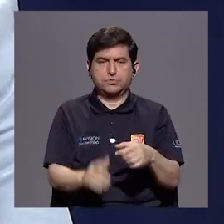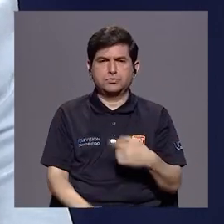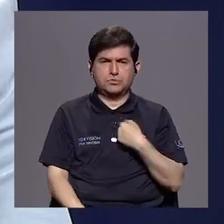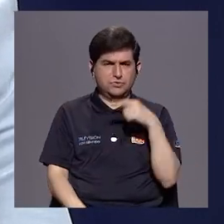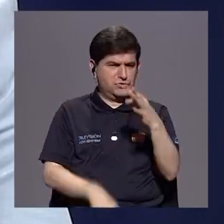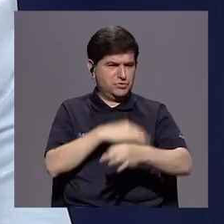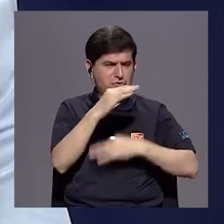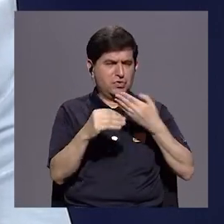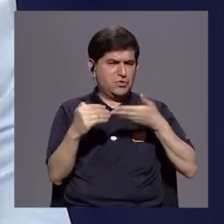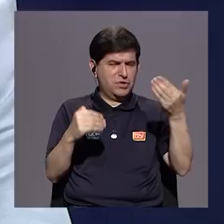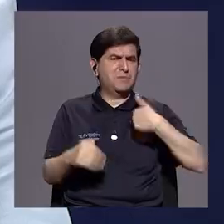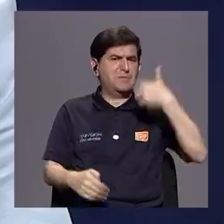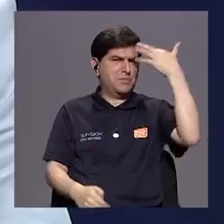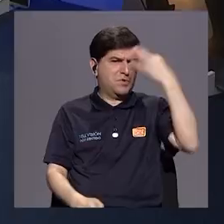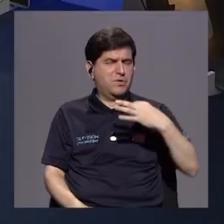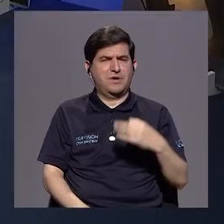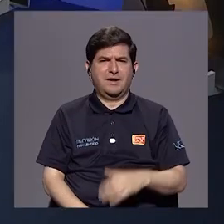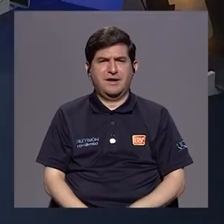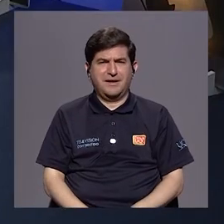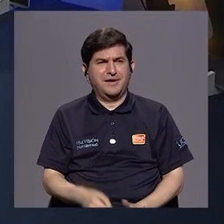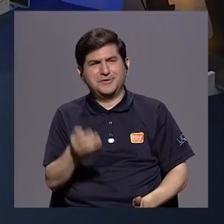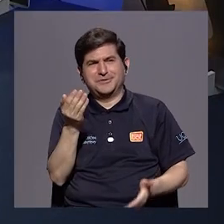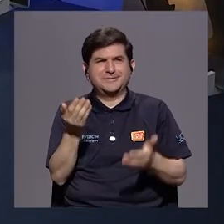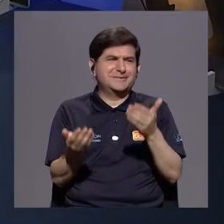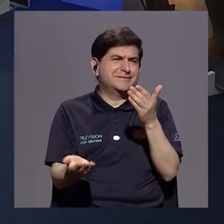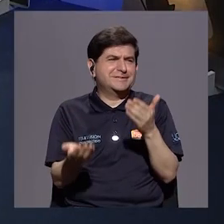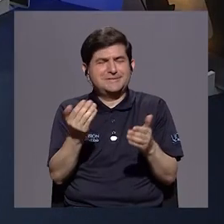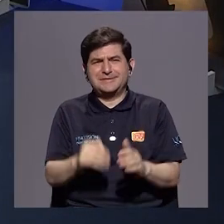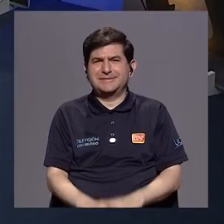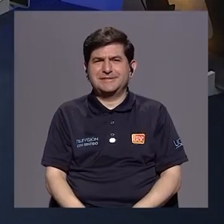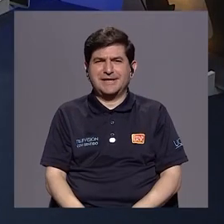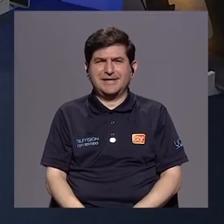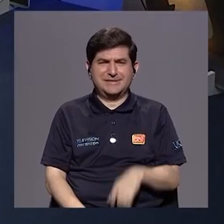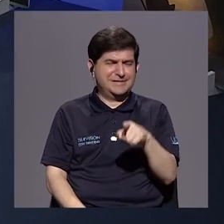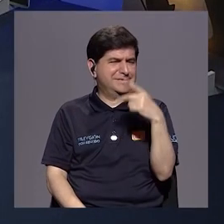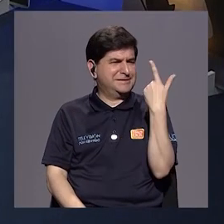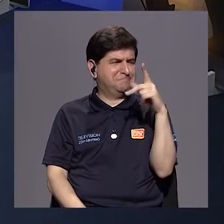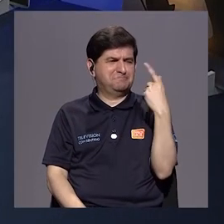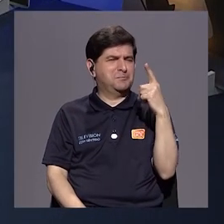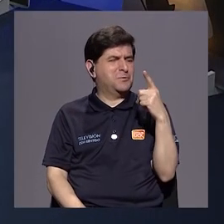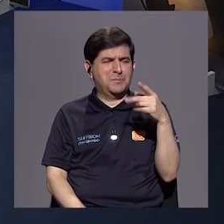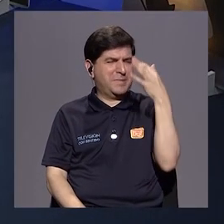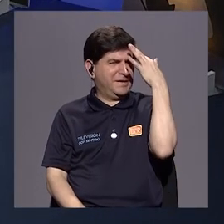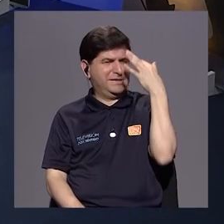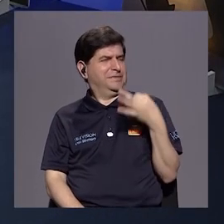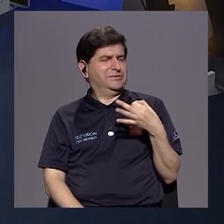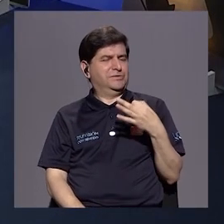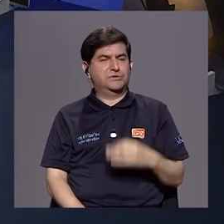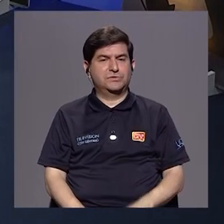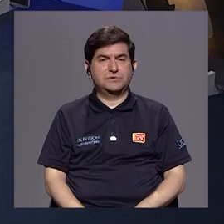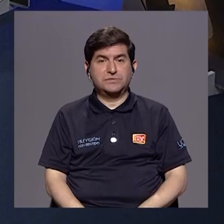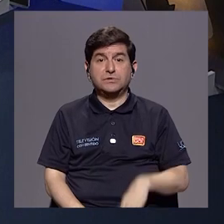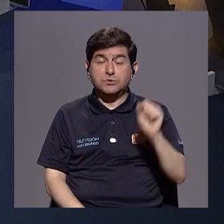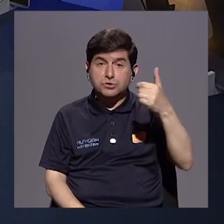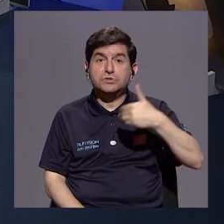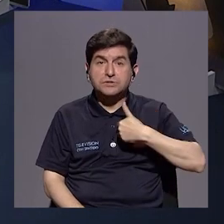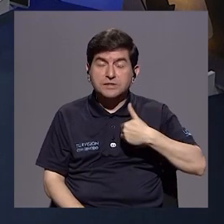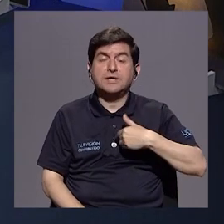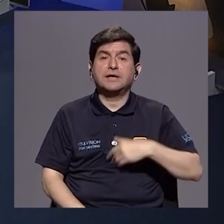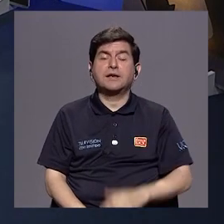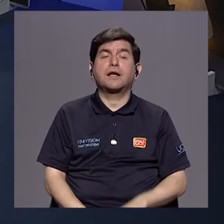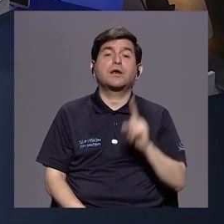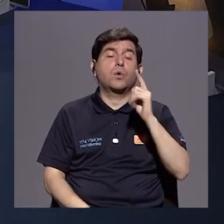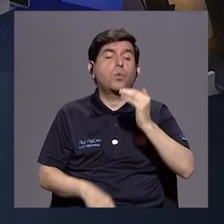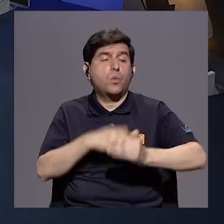ese tipo de cosas me parece que son apuestas muy riesgosas lo que sí tenemos es una tendencia